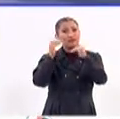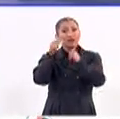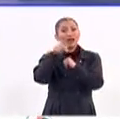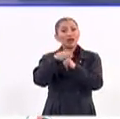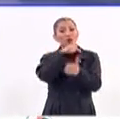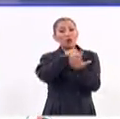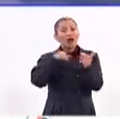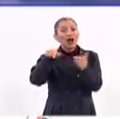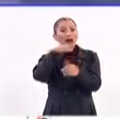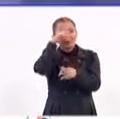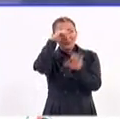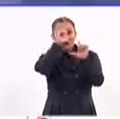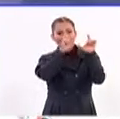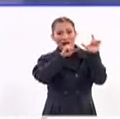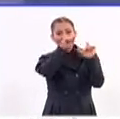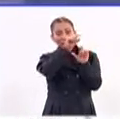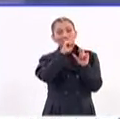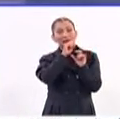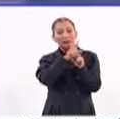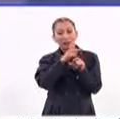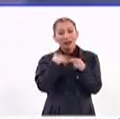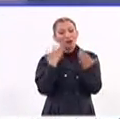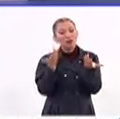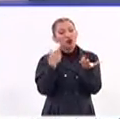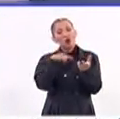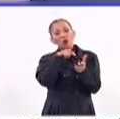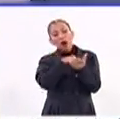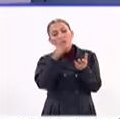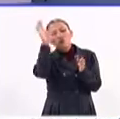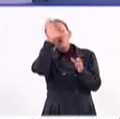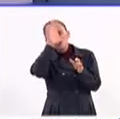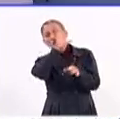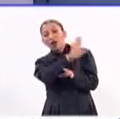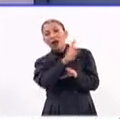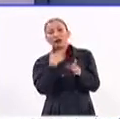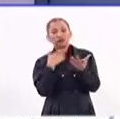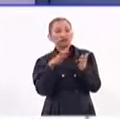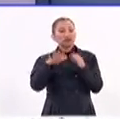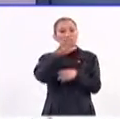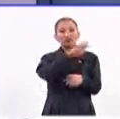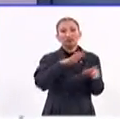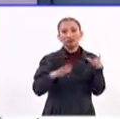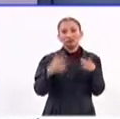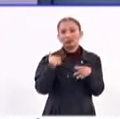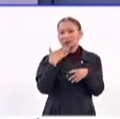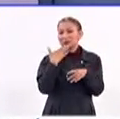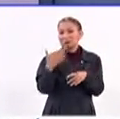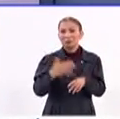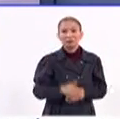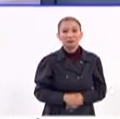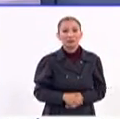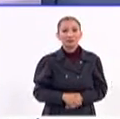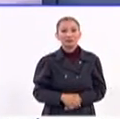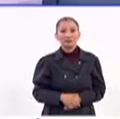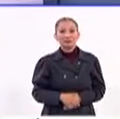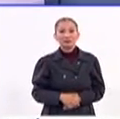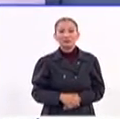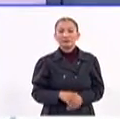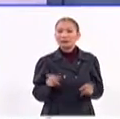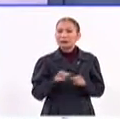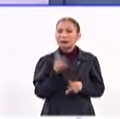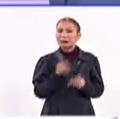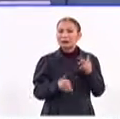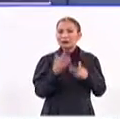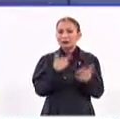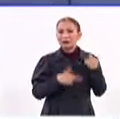un lugar de la República en donde también se vuelve un polo cultural y en un escenario inmejorable. Vamos a hacer una